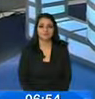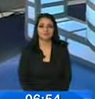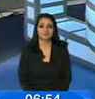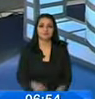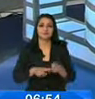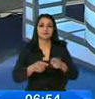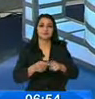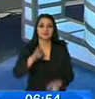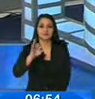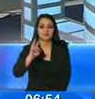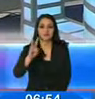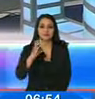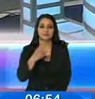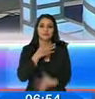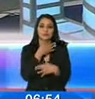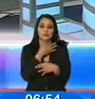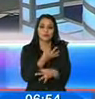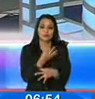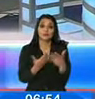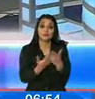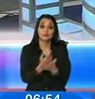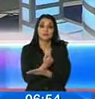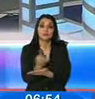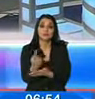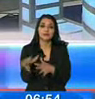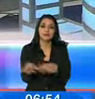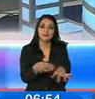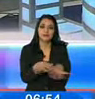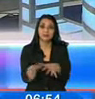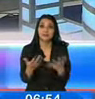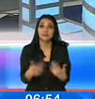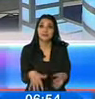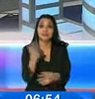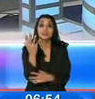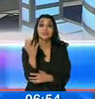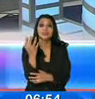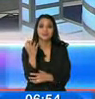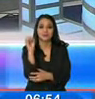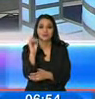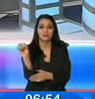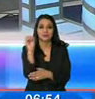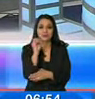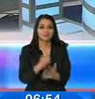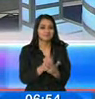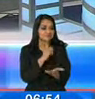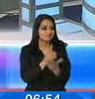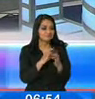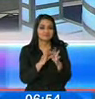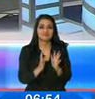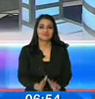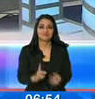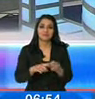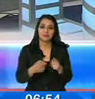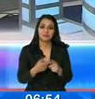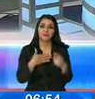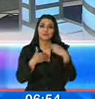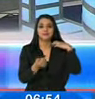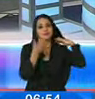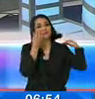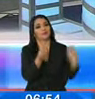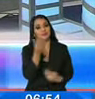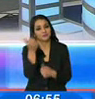amigos de Televicentro, un placer enorme, una nueva semana para compartir, quincena de semana, mi querida Berito, buen día. Así es, Robert, amigos televidentes, ¿cómo están? Muy buenos